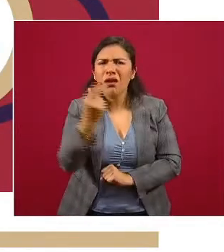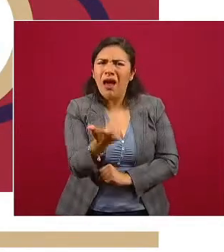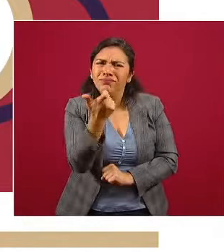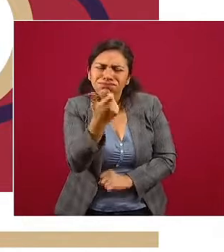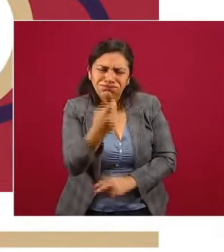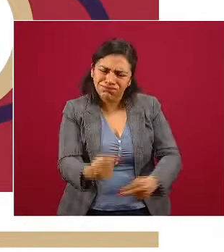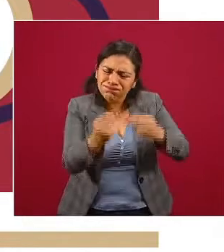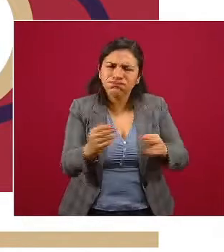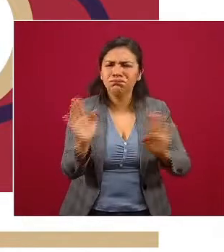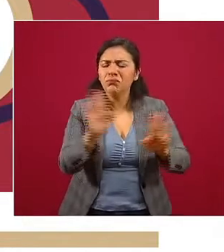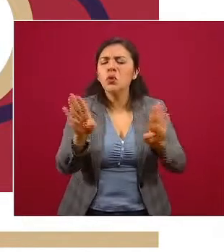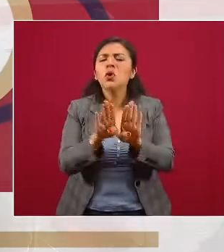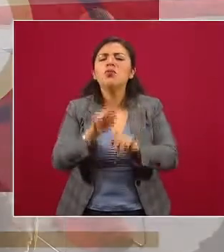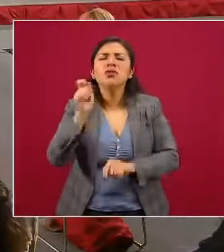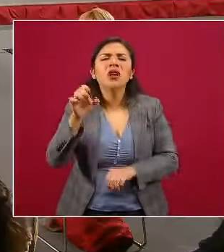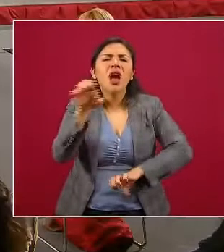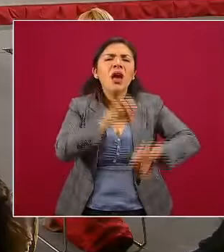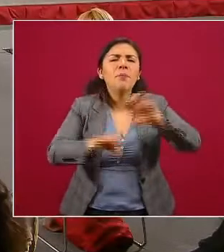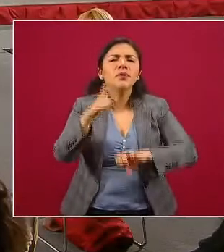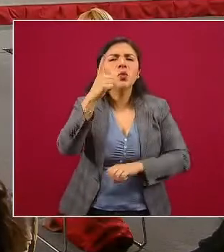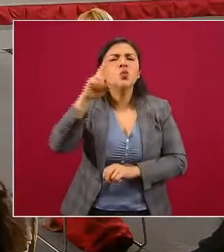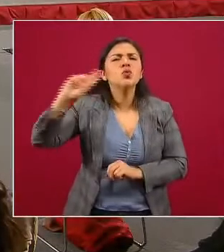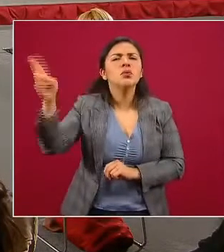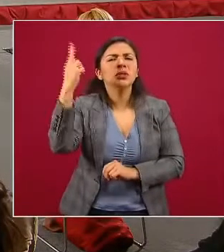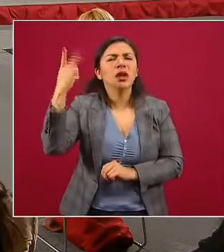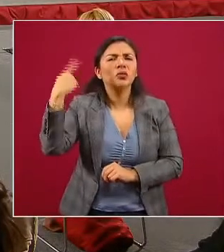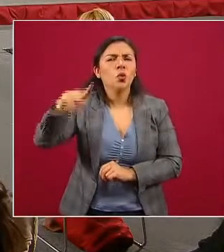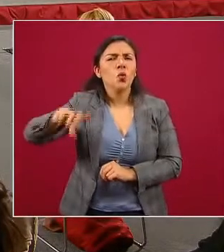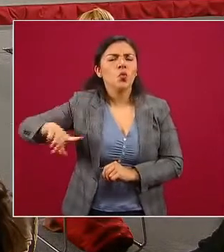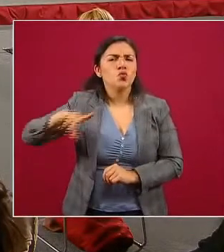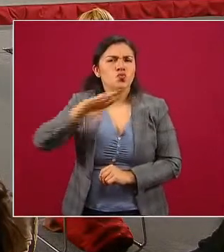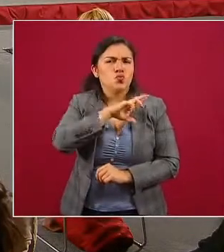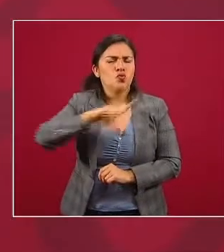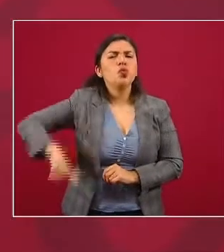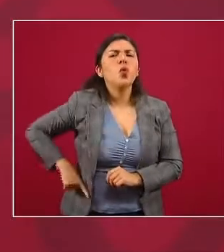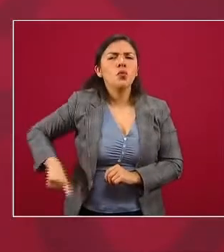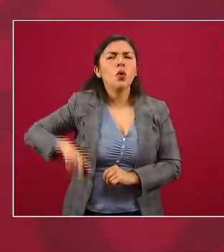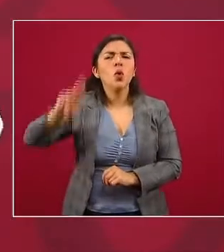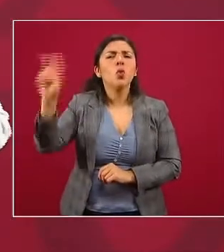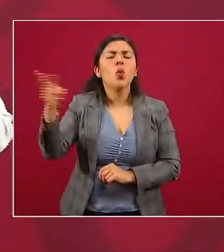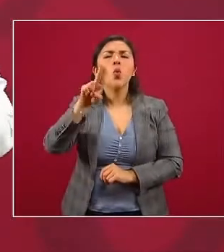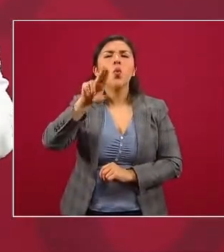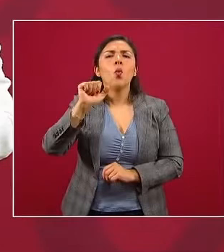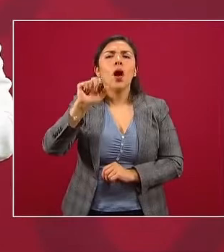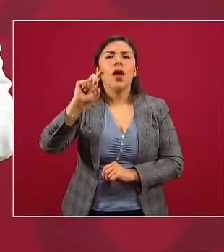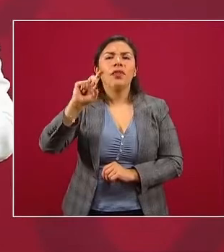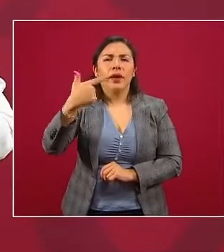Zafrán, Pretel y una universidad pública estatal, la Universidad de Guadalajara.